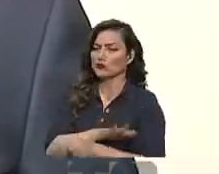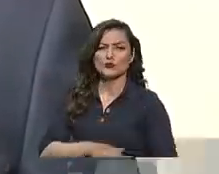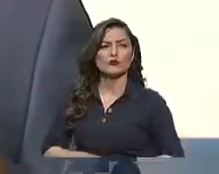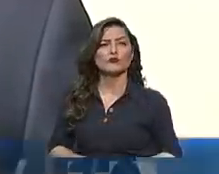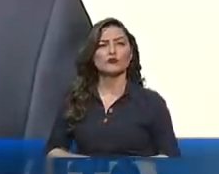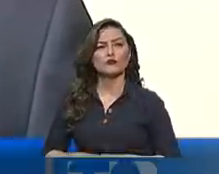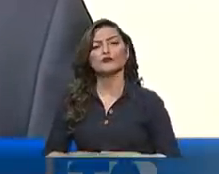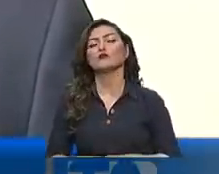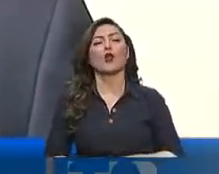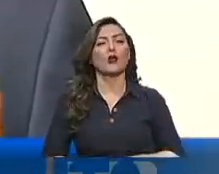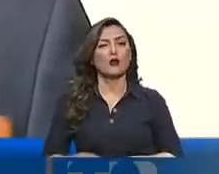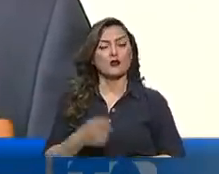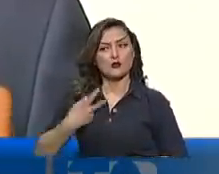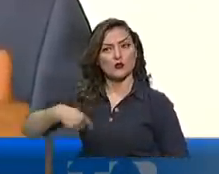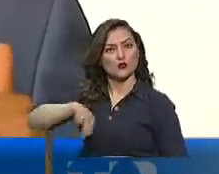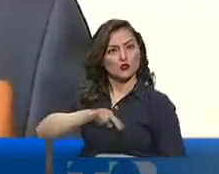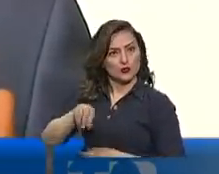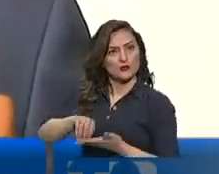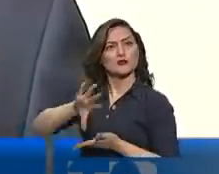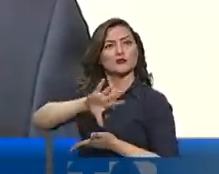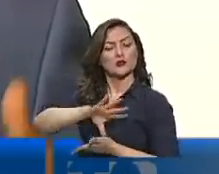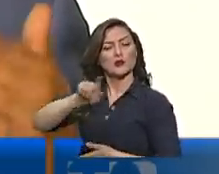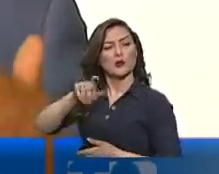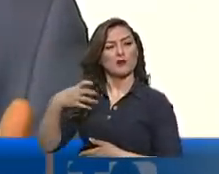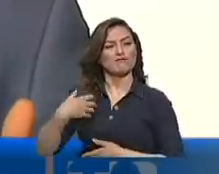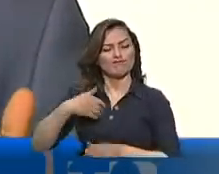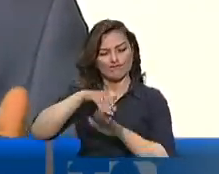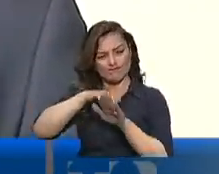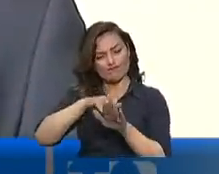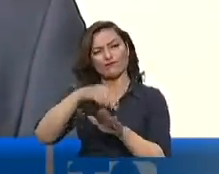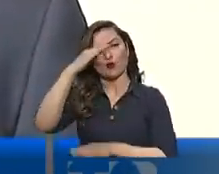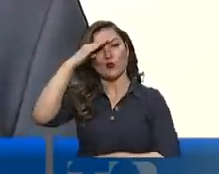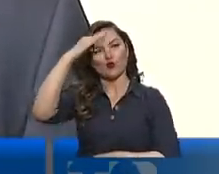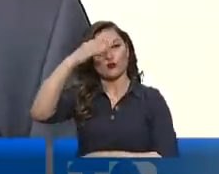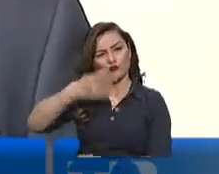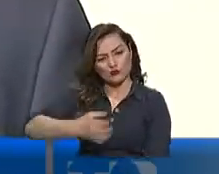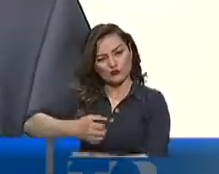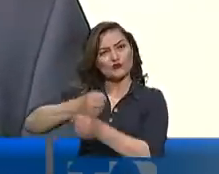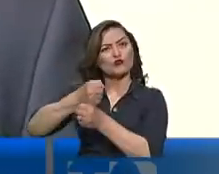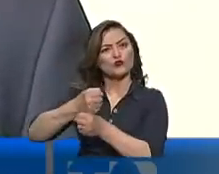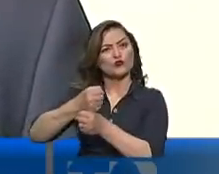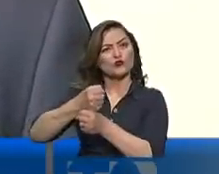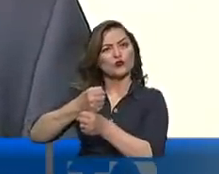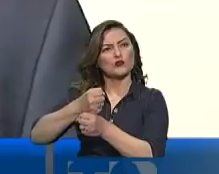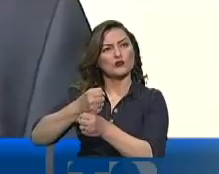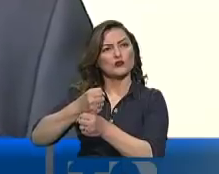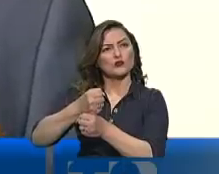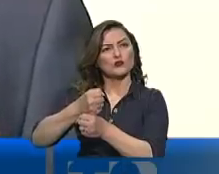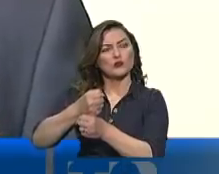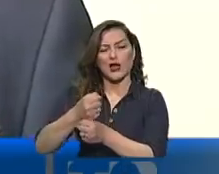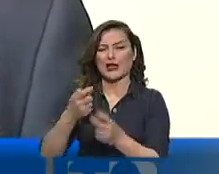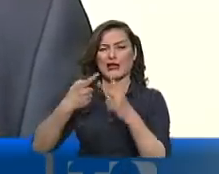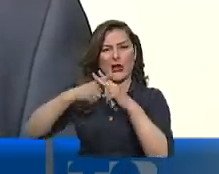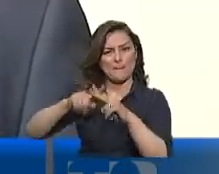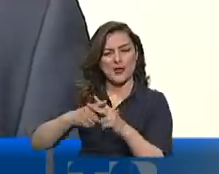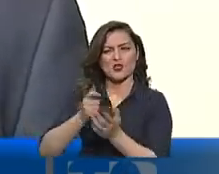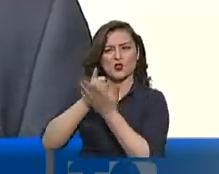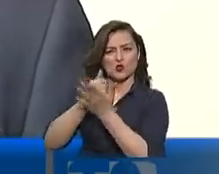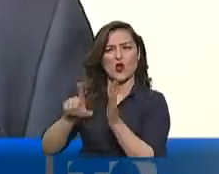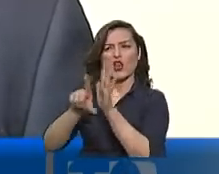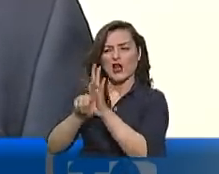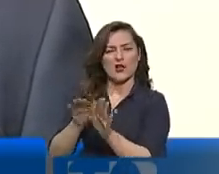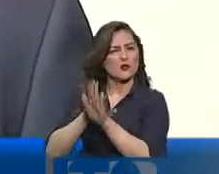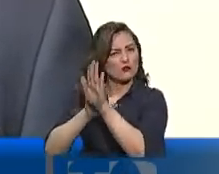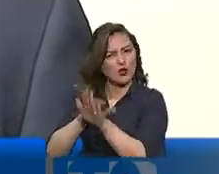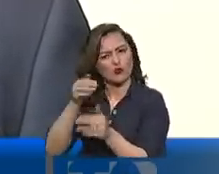Nosotros debemos garantizar que todos los agentes vinculados a la seguridad tengan las herramientas necesarias y el marco legal